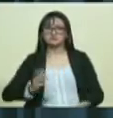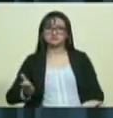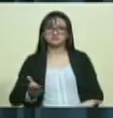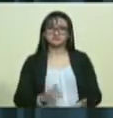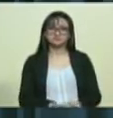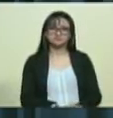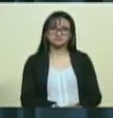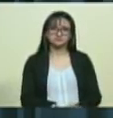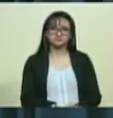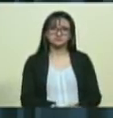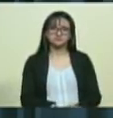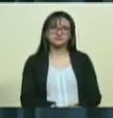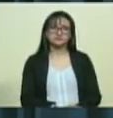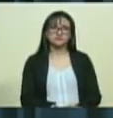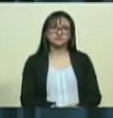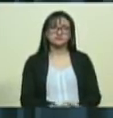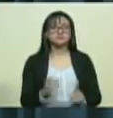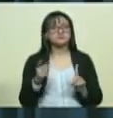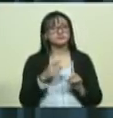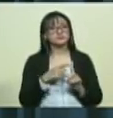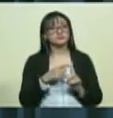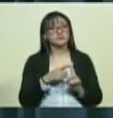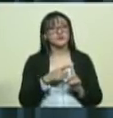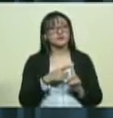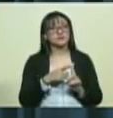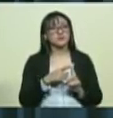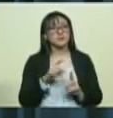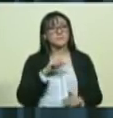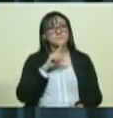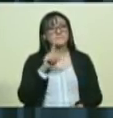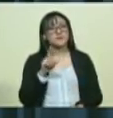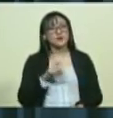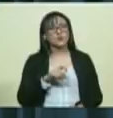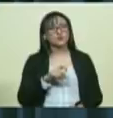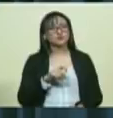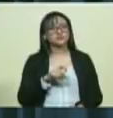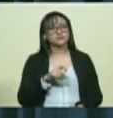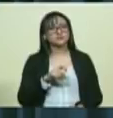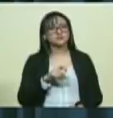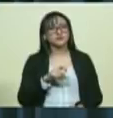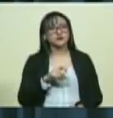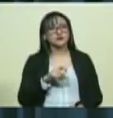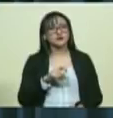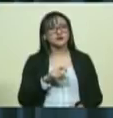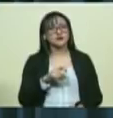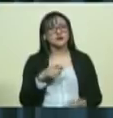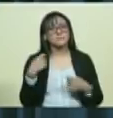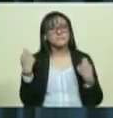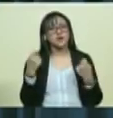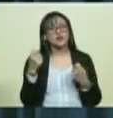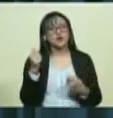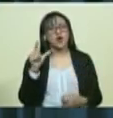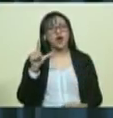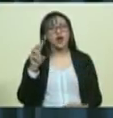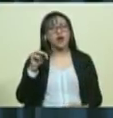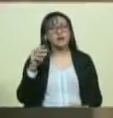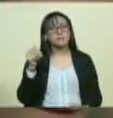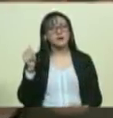si señor ministro en primer lugar formular la pregunta mohamad raad y de alma ya dyn